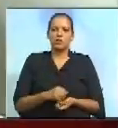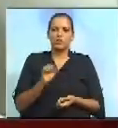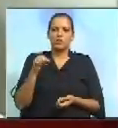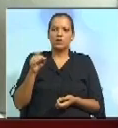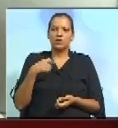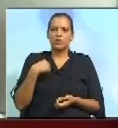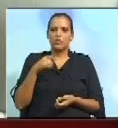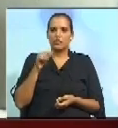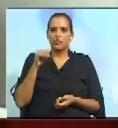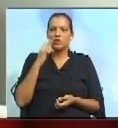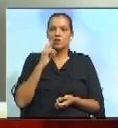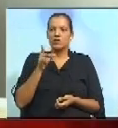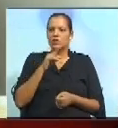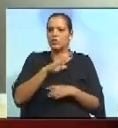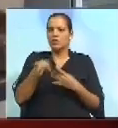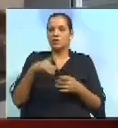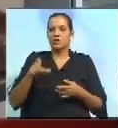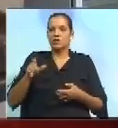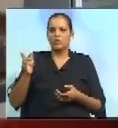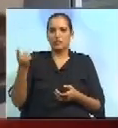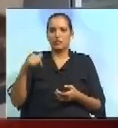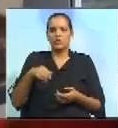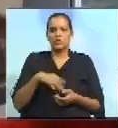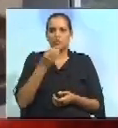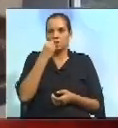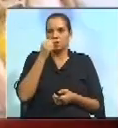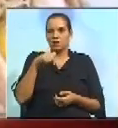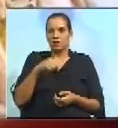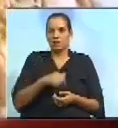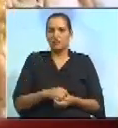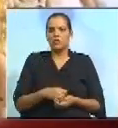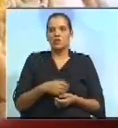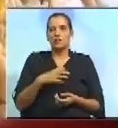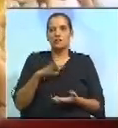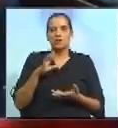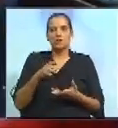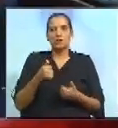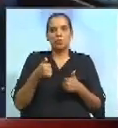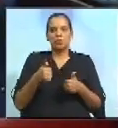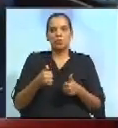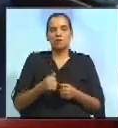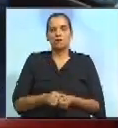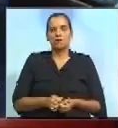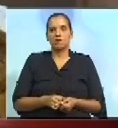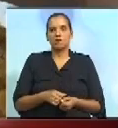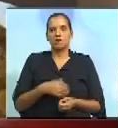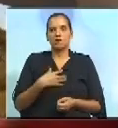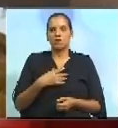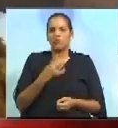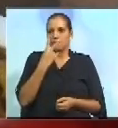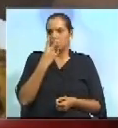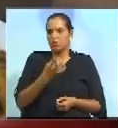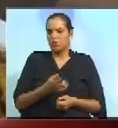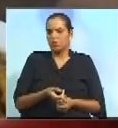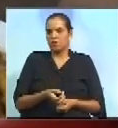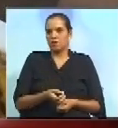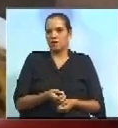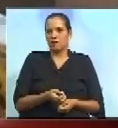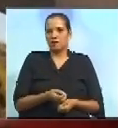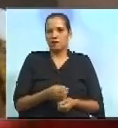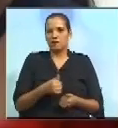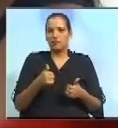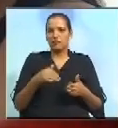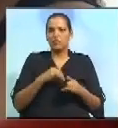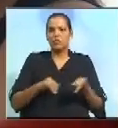Claro, siempre recomiendo esto, los bolones aquí. O sea, han sido siempre buenos y sirven bien, ¿no? Para, es lo